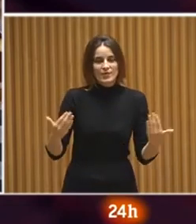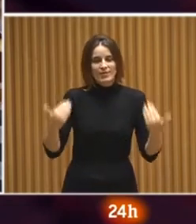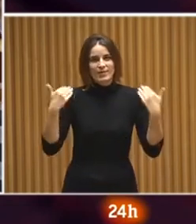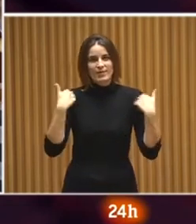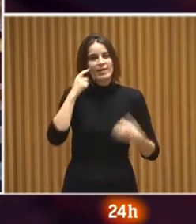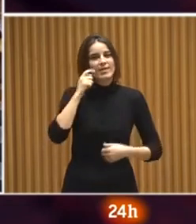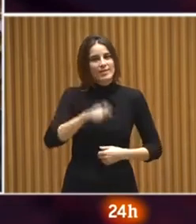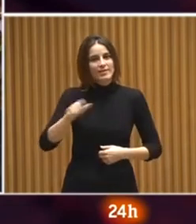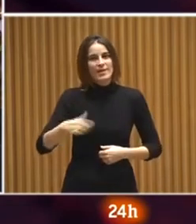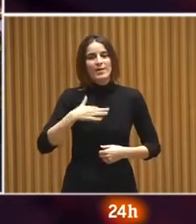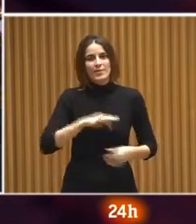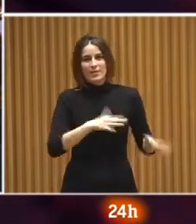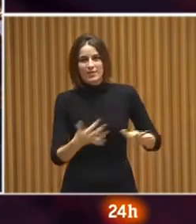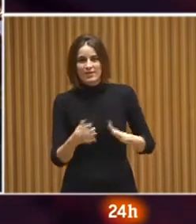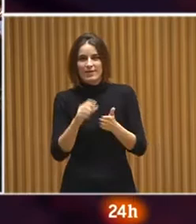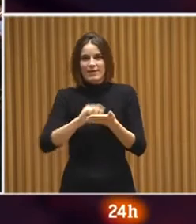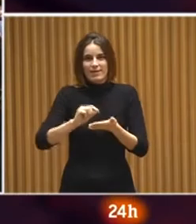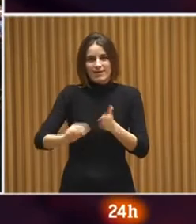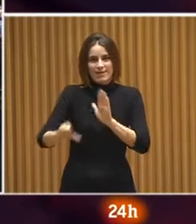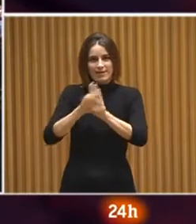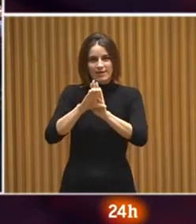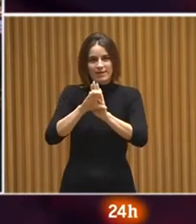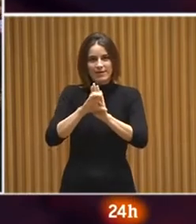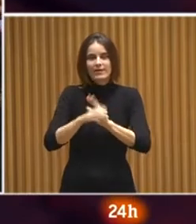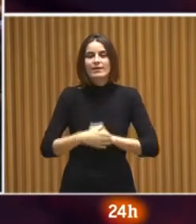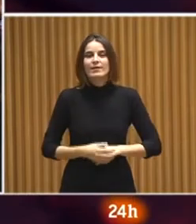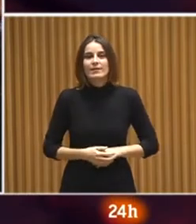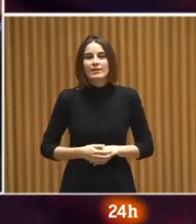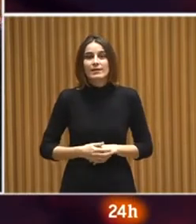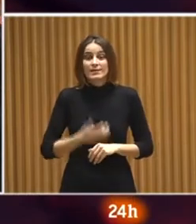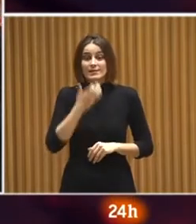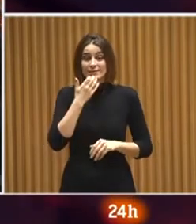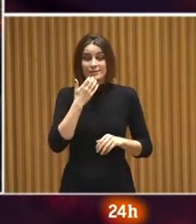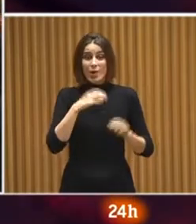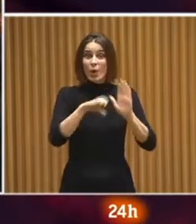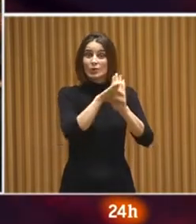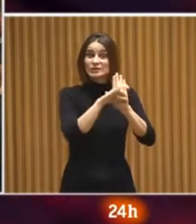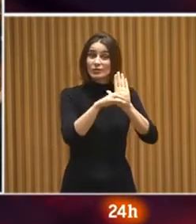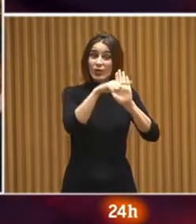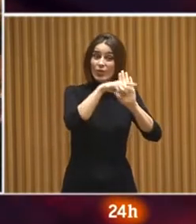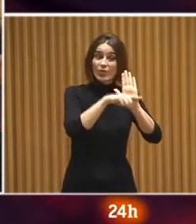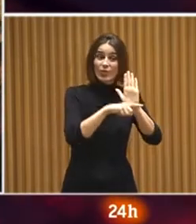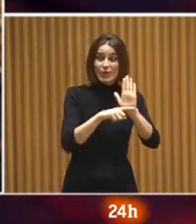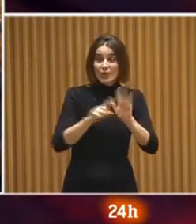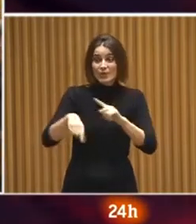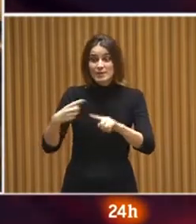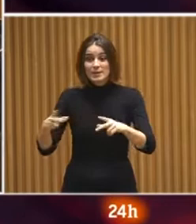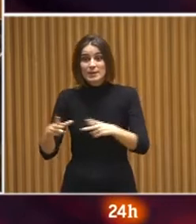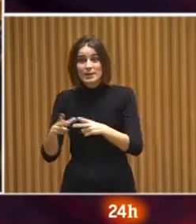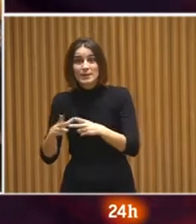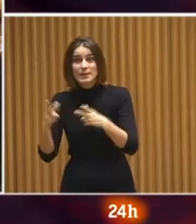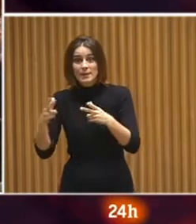las palabras de la Constitución no encuentran un soporte en la vida social y política, si nos perdemos el respeto, si entre nosotros